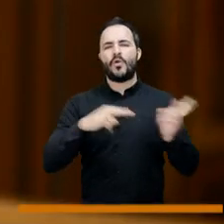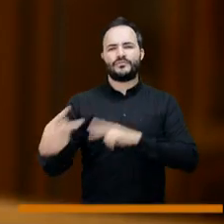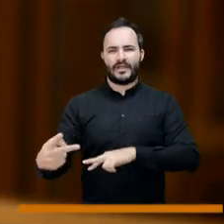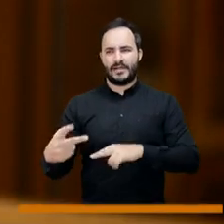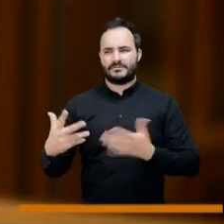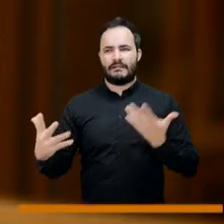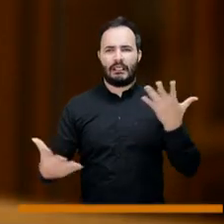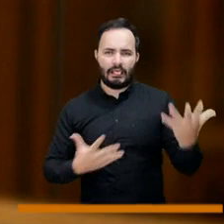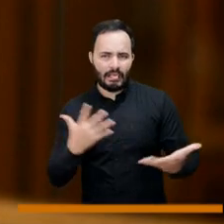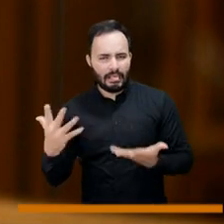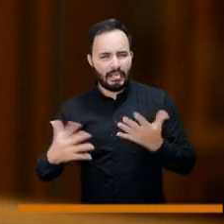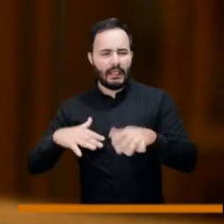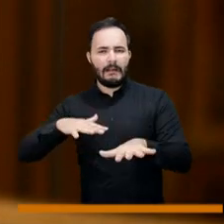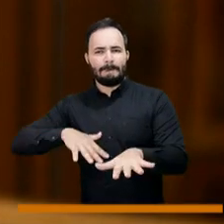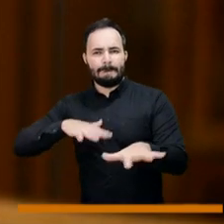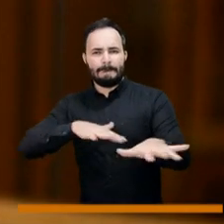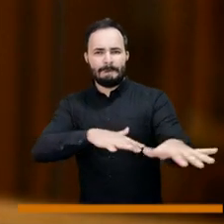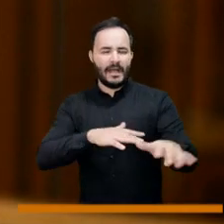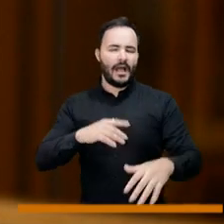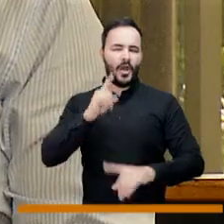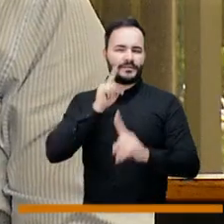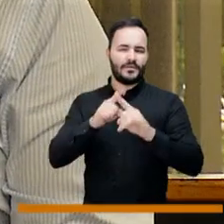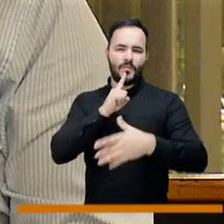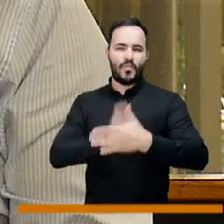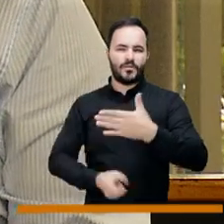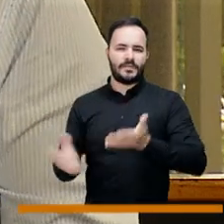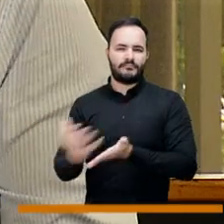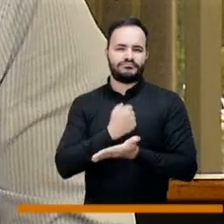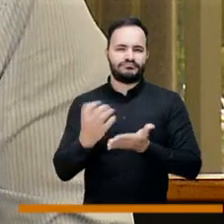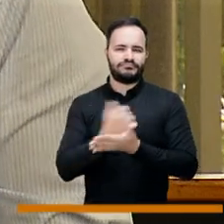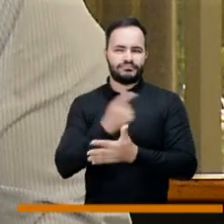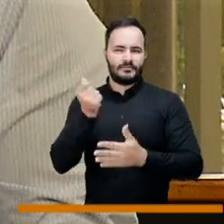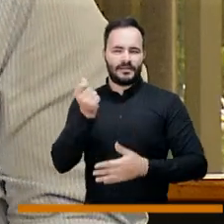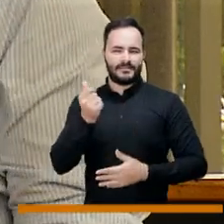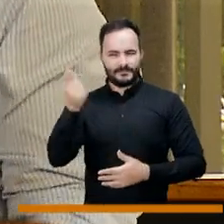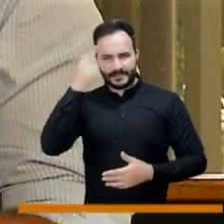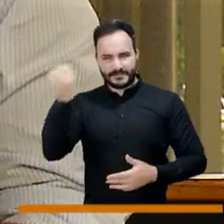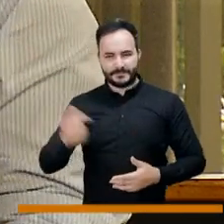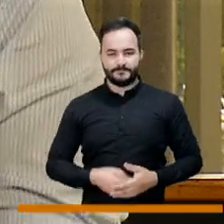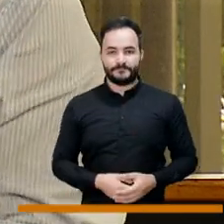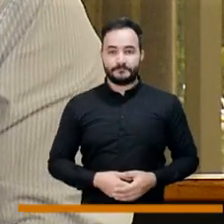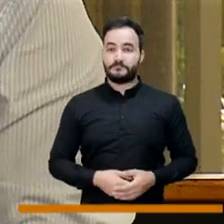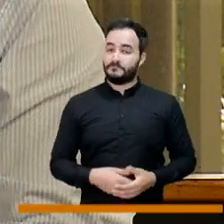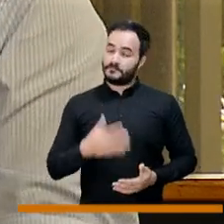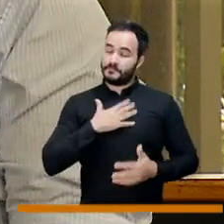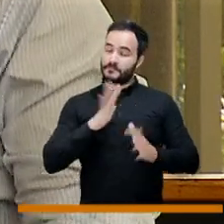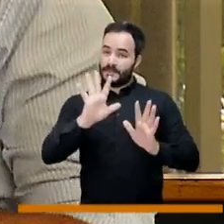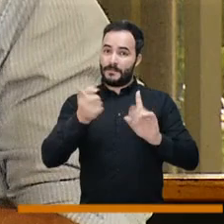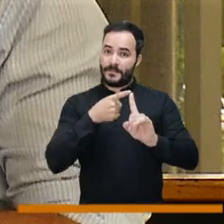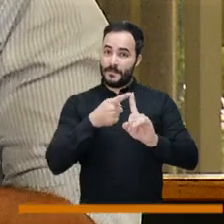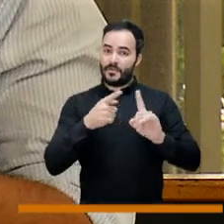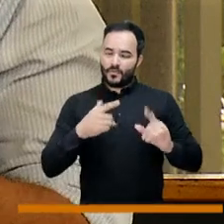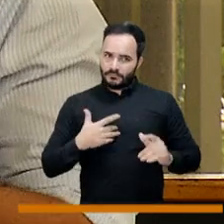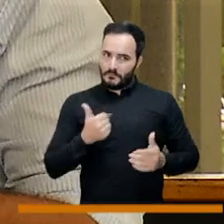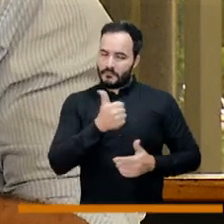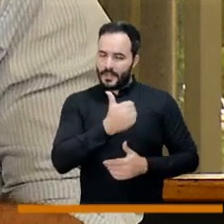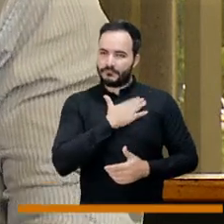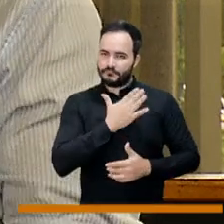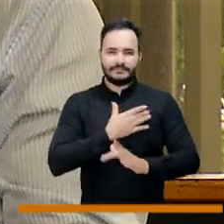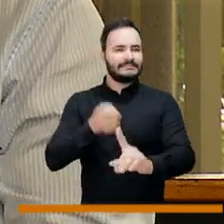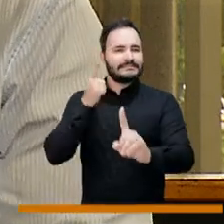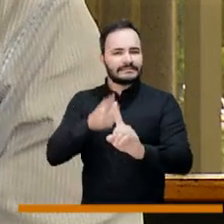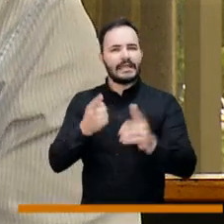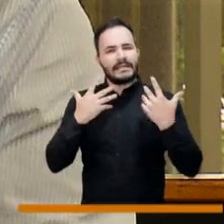una causal engañosa para causar multas? Lo primero, es loable la intención, pues están tratando de